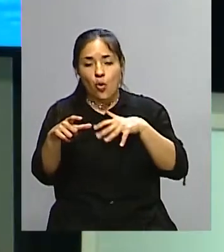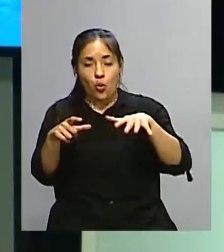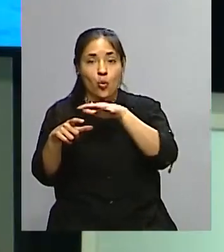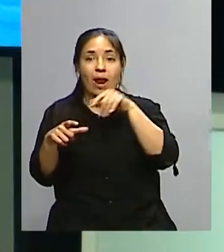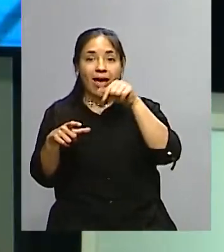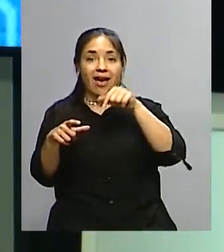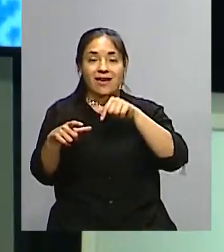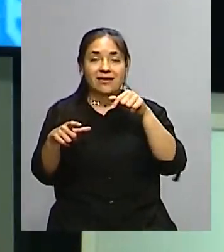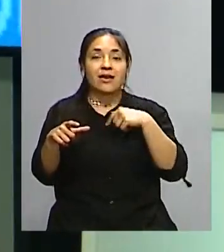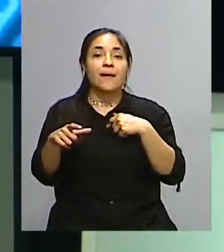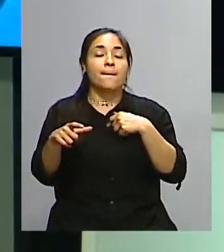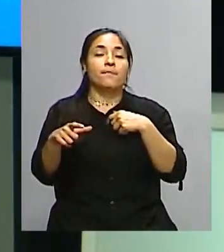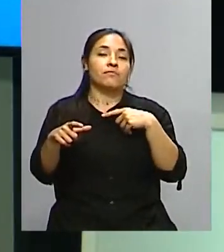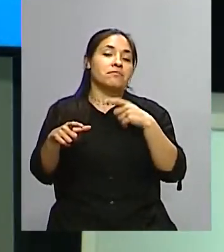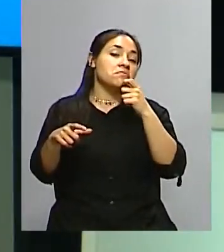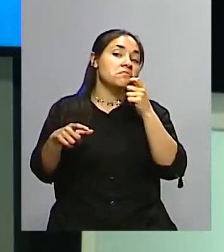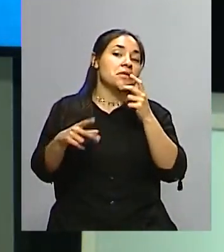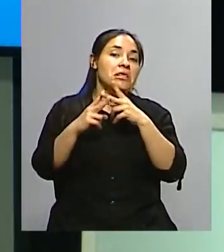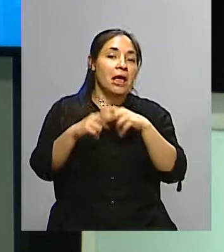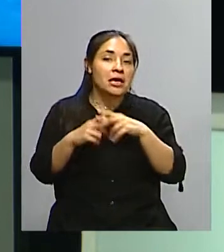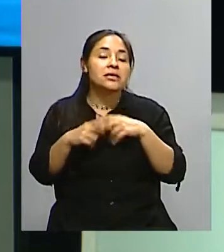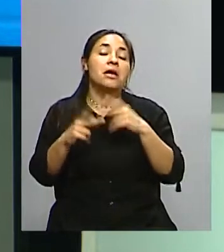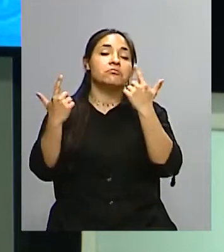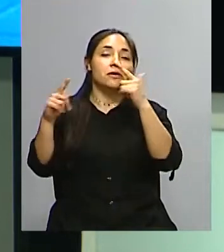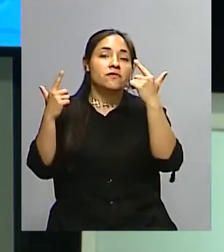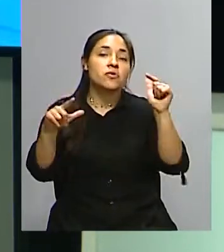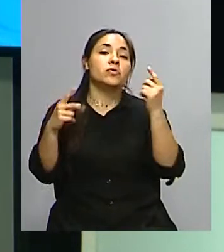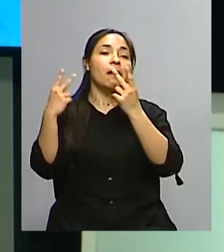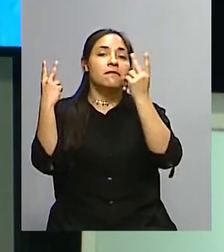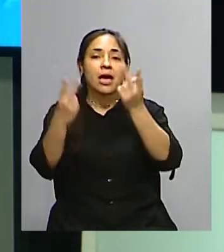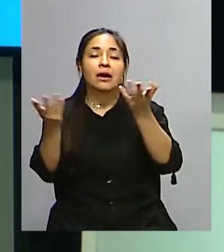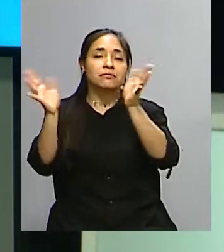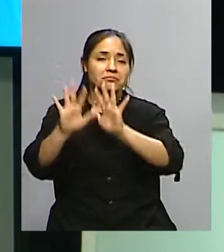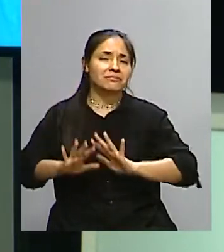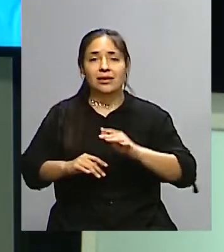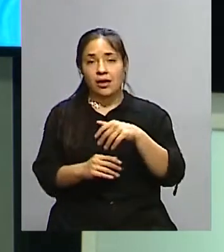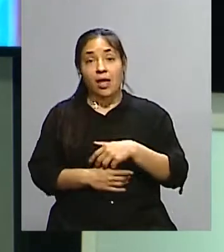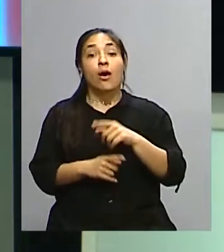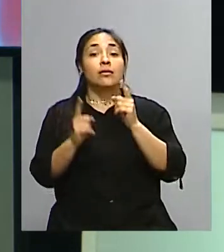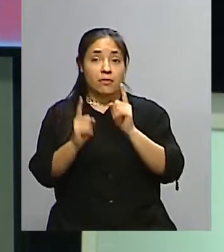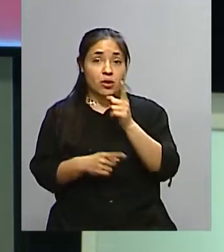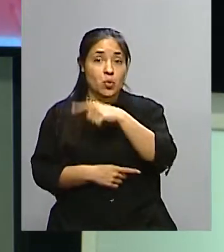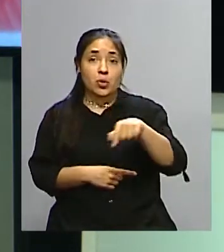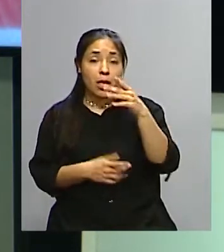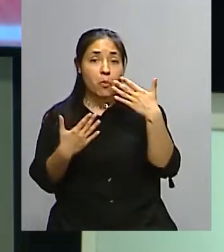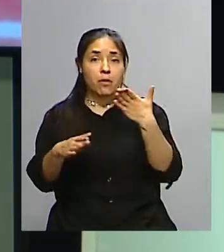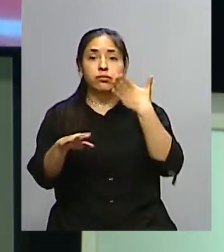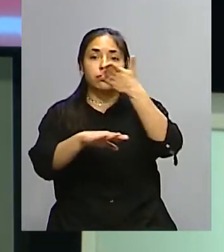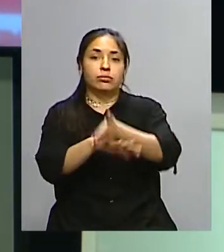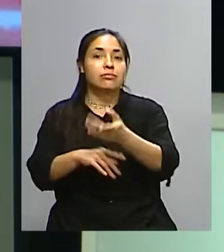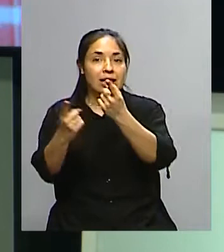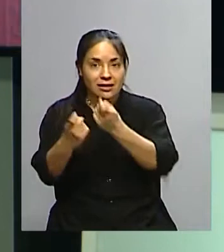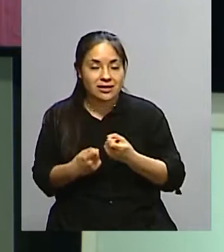van a tal vez hacer un taller, a entretenerse, a armar un viaje, digo, pero también ahí es el lugar donde ustedes van a poder ver cuáles son las